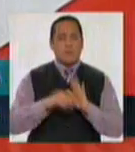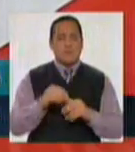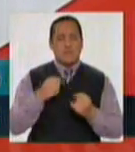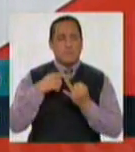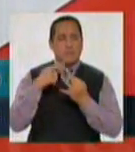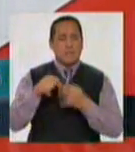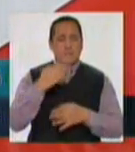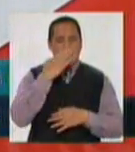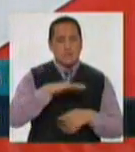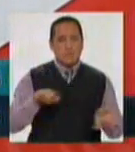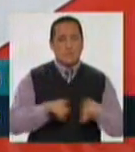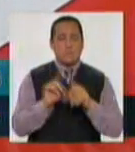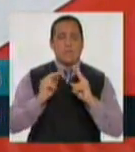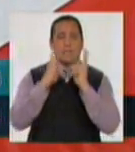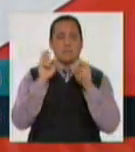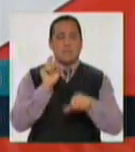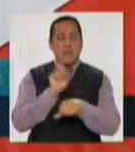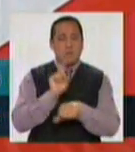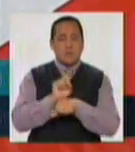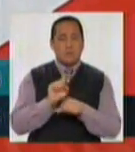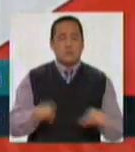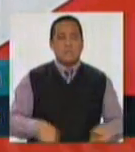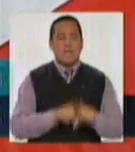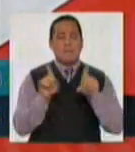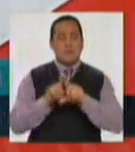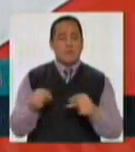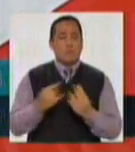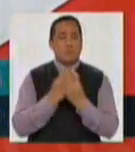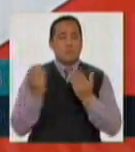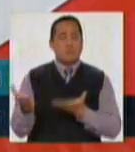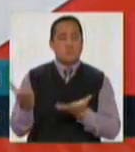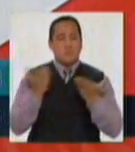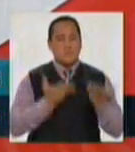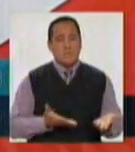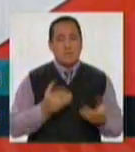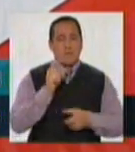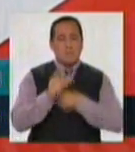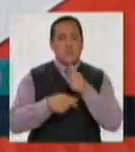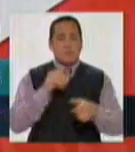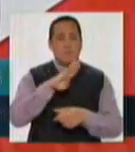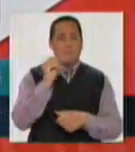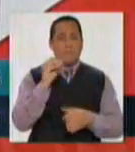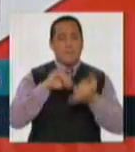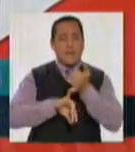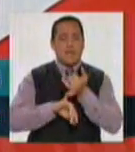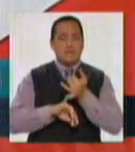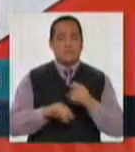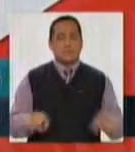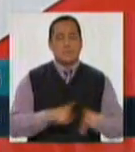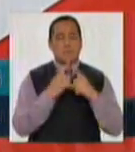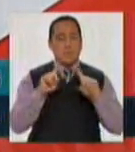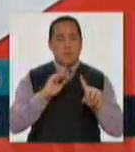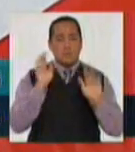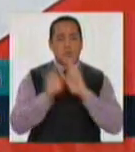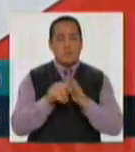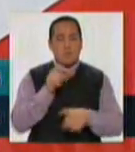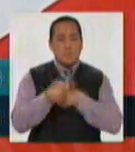popular. En el ámbito de la educación también son muy bienvenidos los becarios peruanos